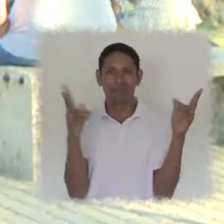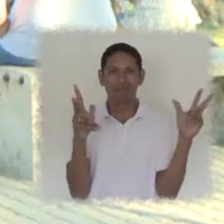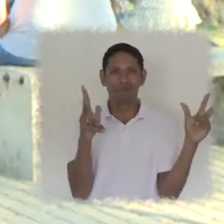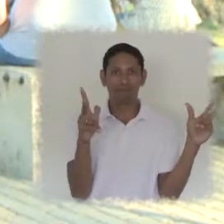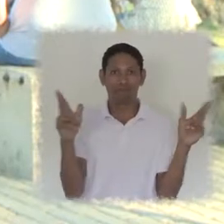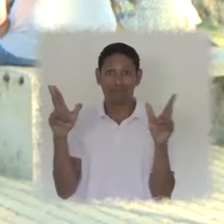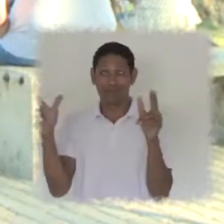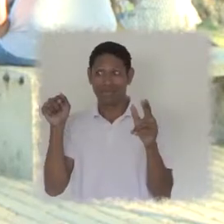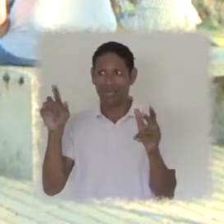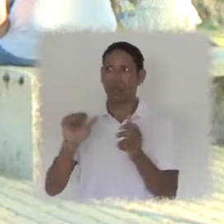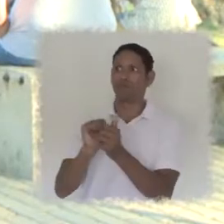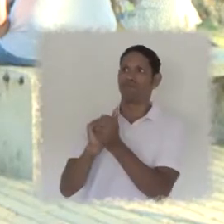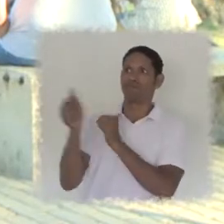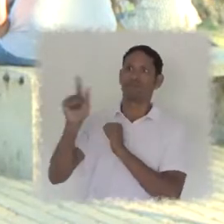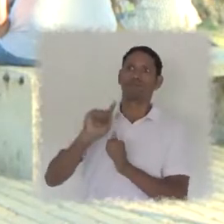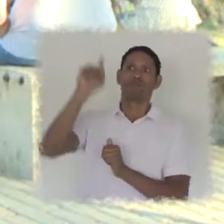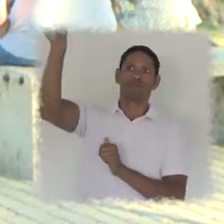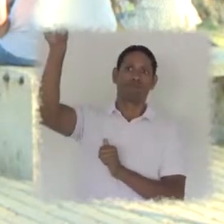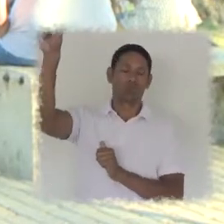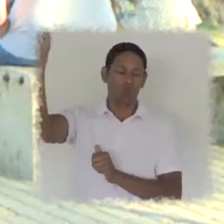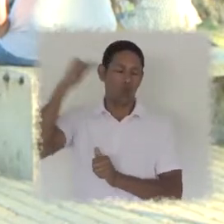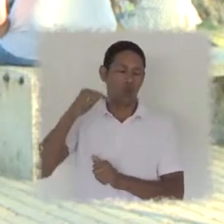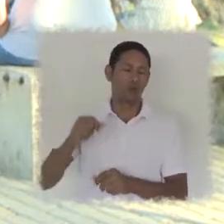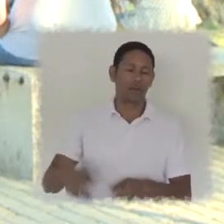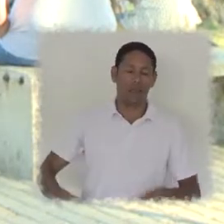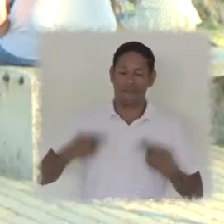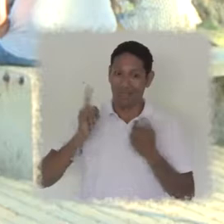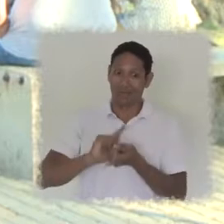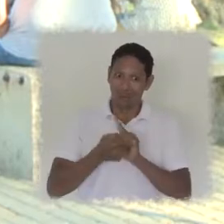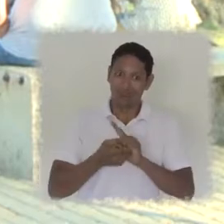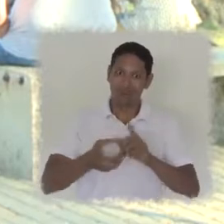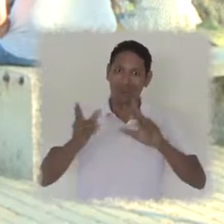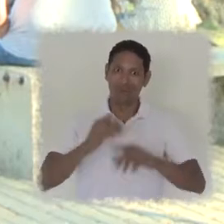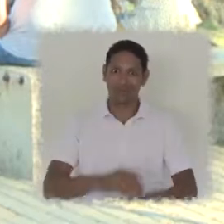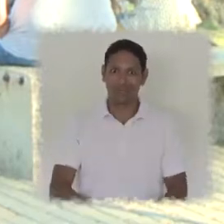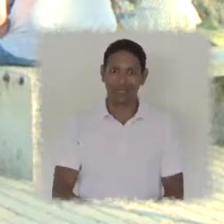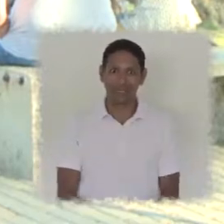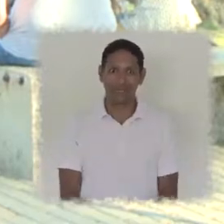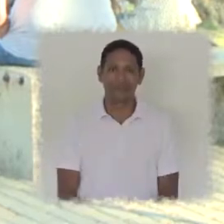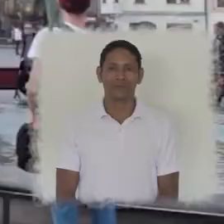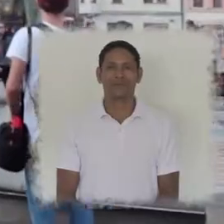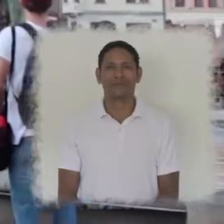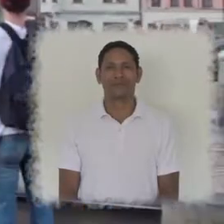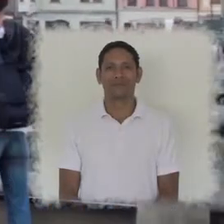y audiovisuales Javier Martínez Mora cuenta la experiencia internacional que ha transformado su vida.